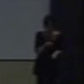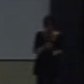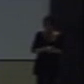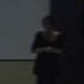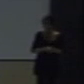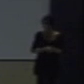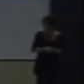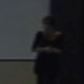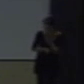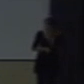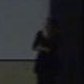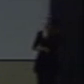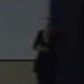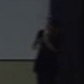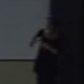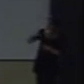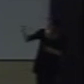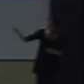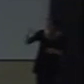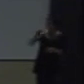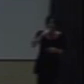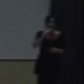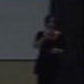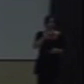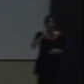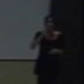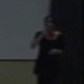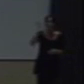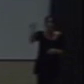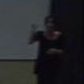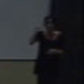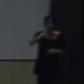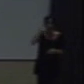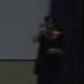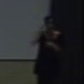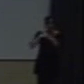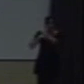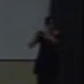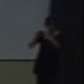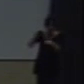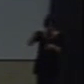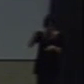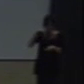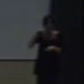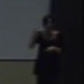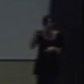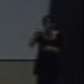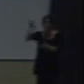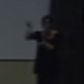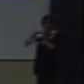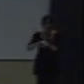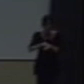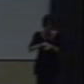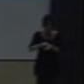Sí, yo creo que eso es de las cosas que realmente hauria de recollir